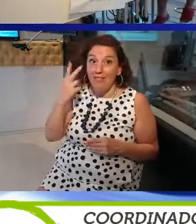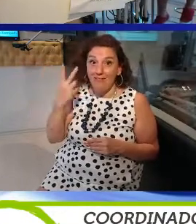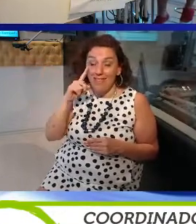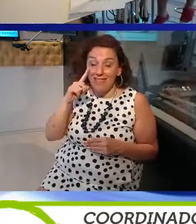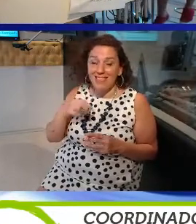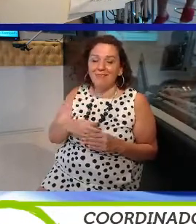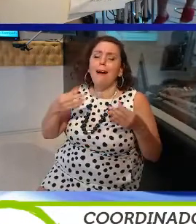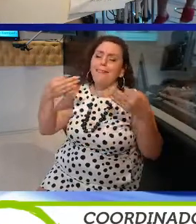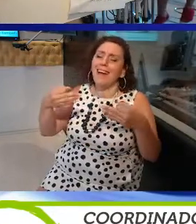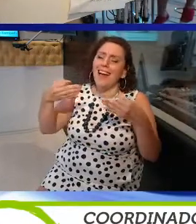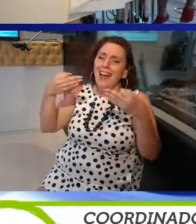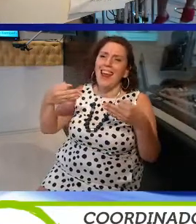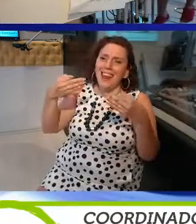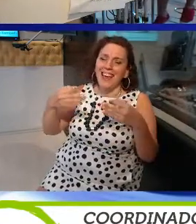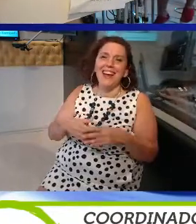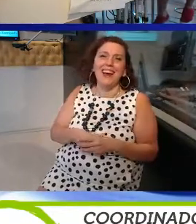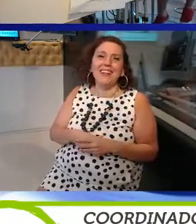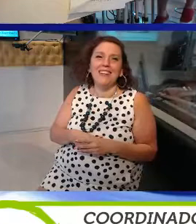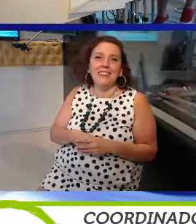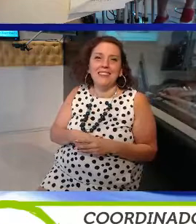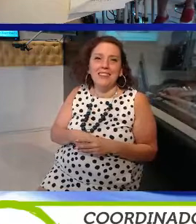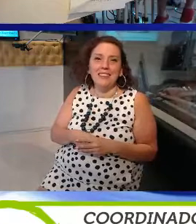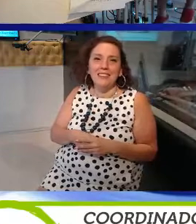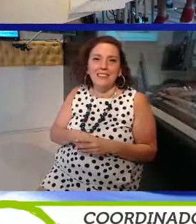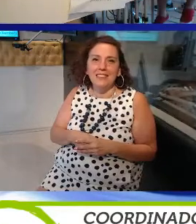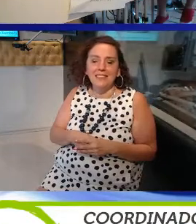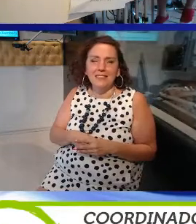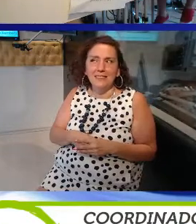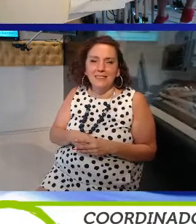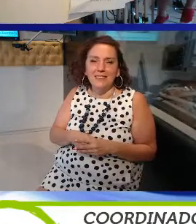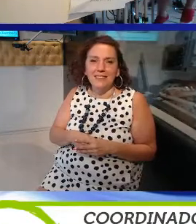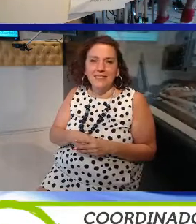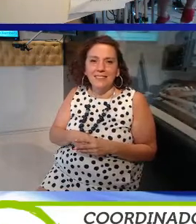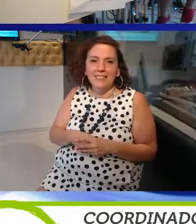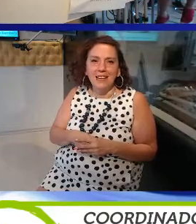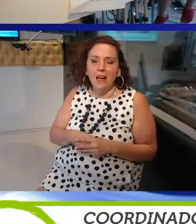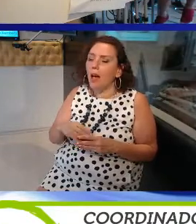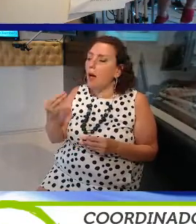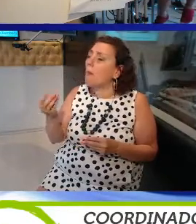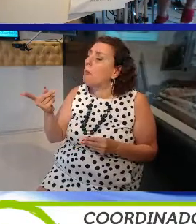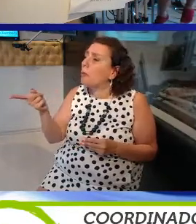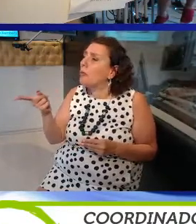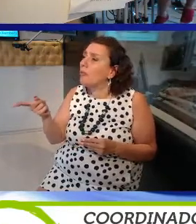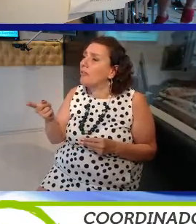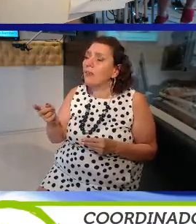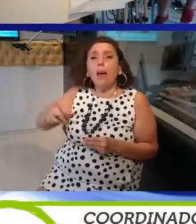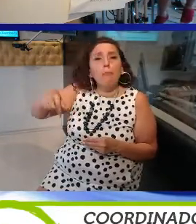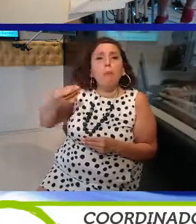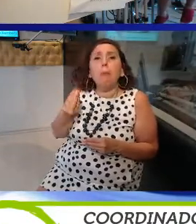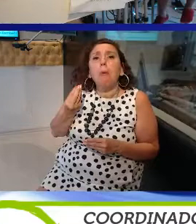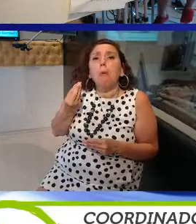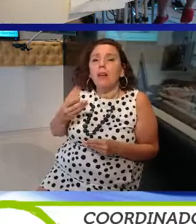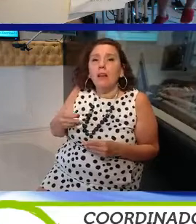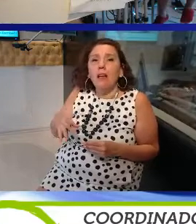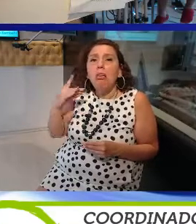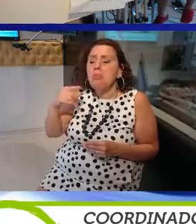¡Sí! ¡Buenísimo! Vieron que los extraña mucho. Bueno, sí. Y Paulita, ¿vos de qué hablaste? ¡Acá estás! ¡Pau! Pregunta a Diego